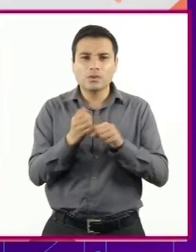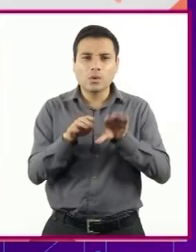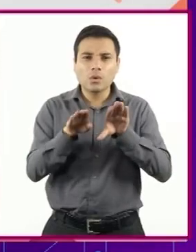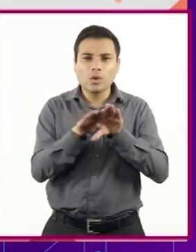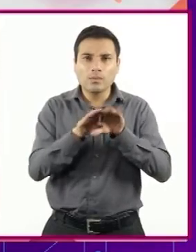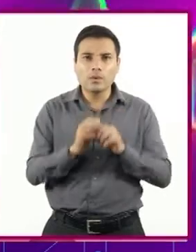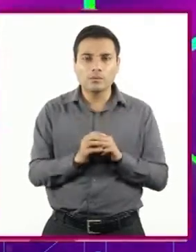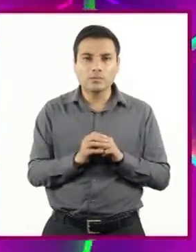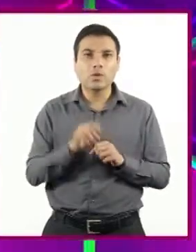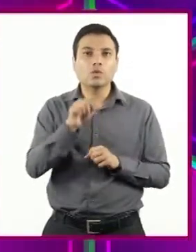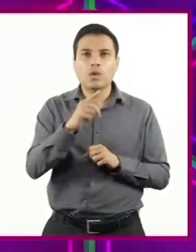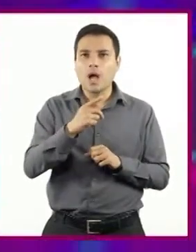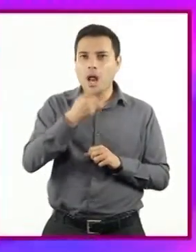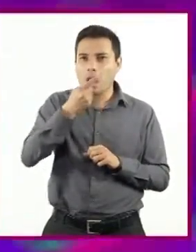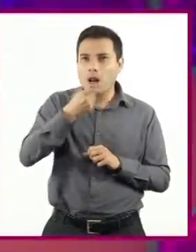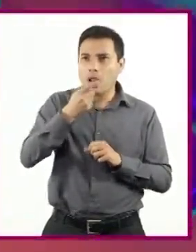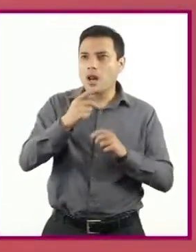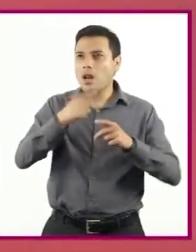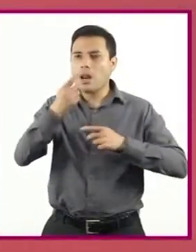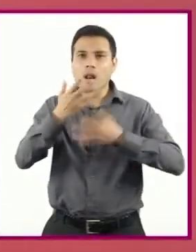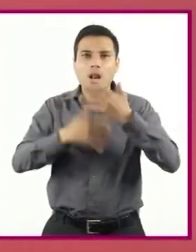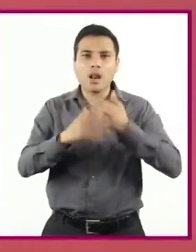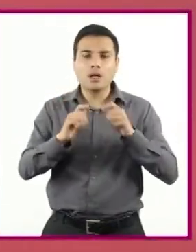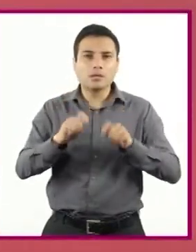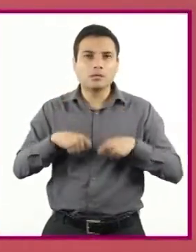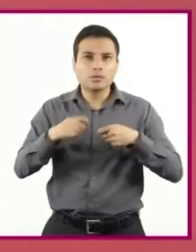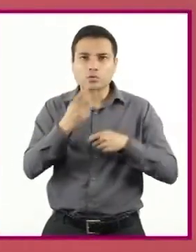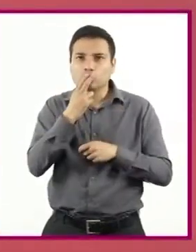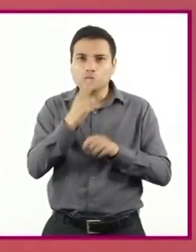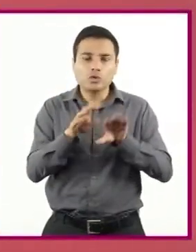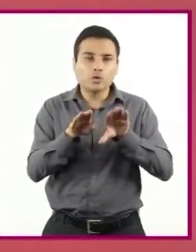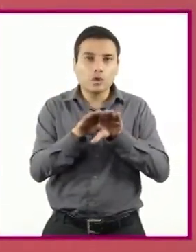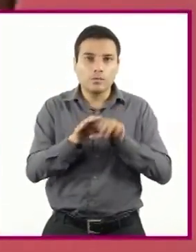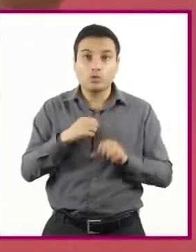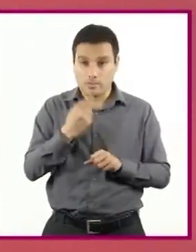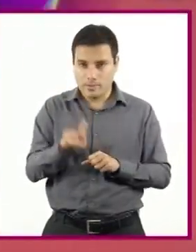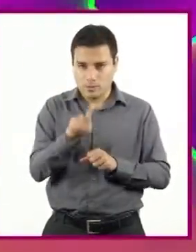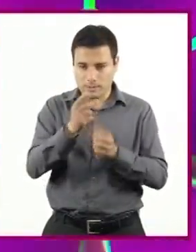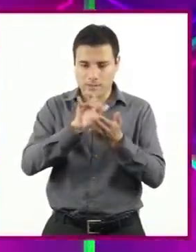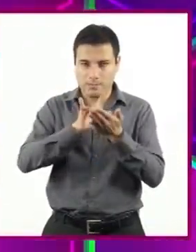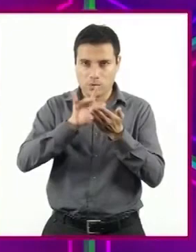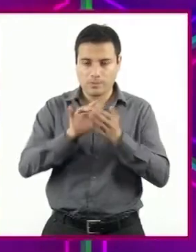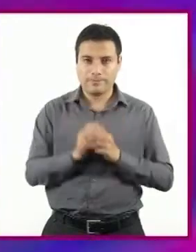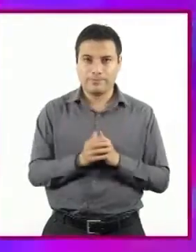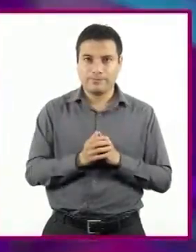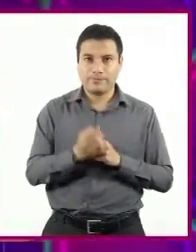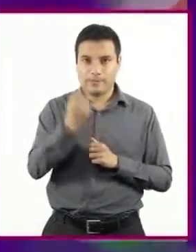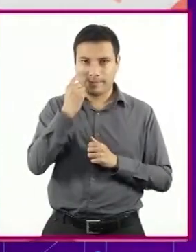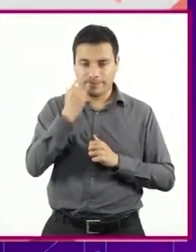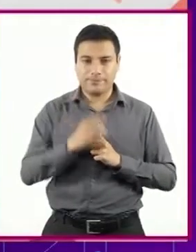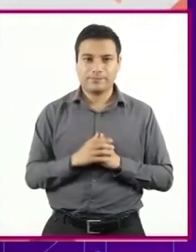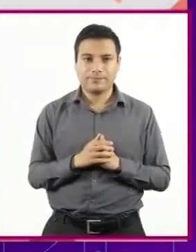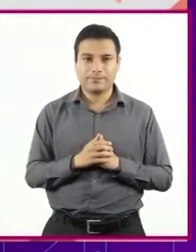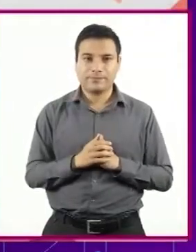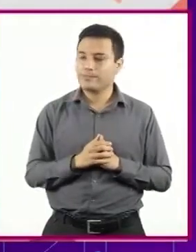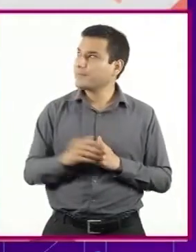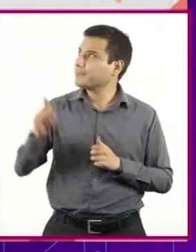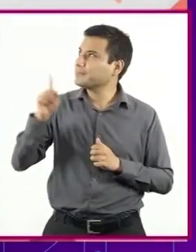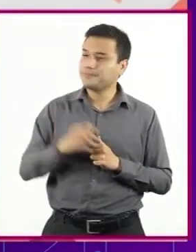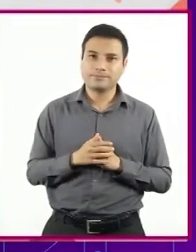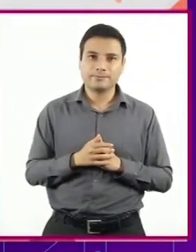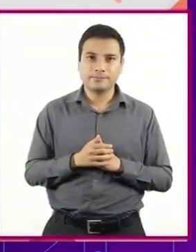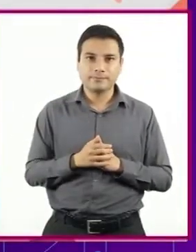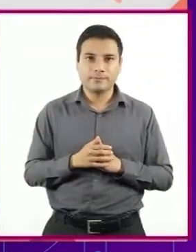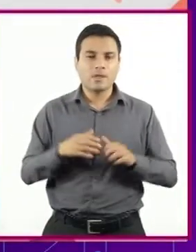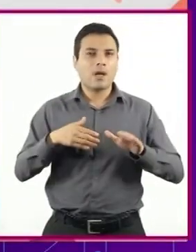oral y que no se pierda con el tiempo? Los apoyo para responder las preguntas. El primer texto, más vale paso que dure y no trote